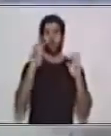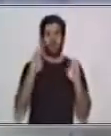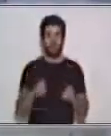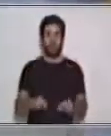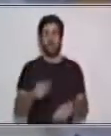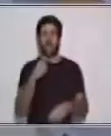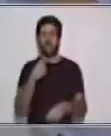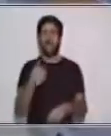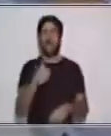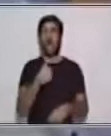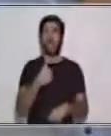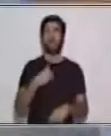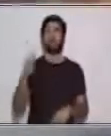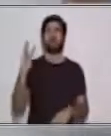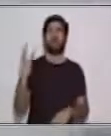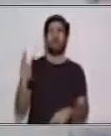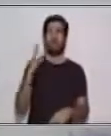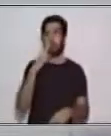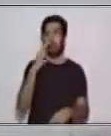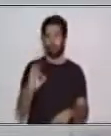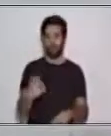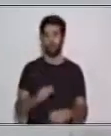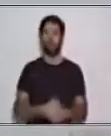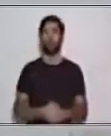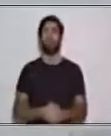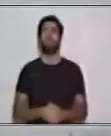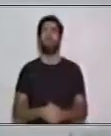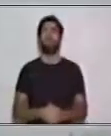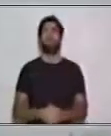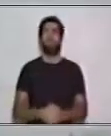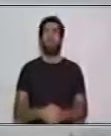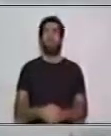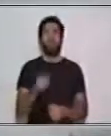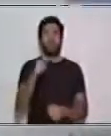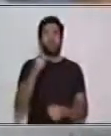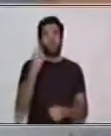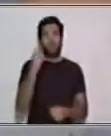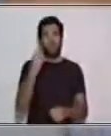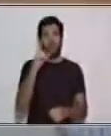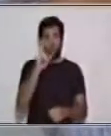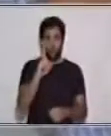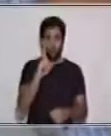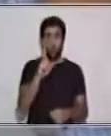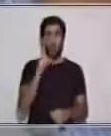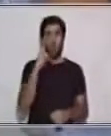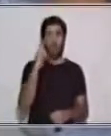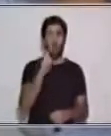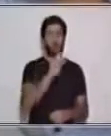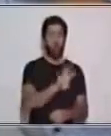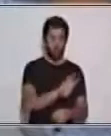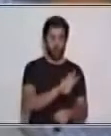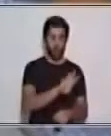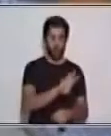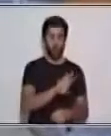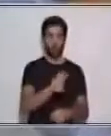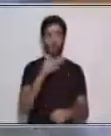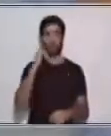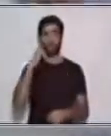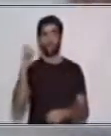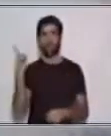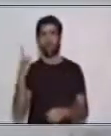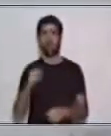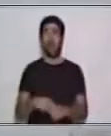personas tienen 3 hermanos. Y todavía nos falta un dato. que es el 4.